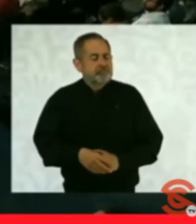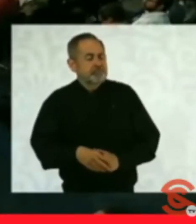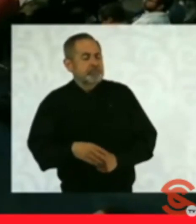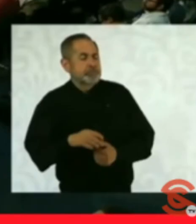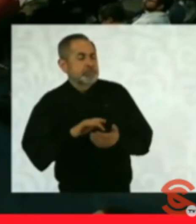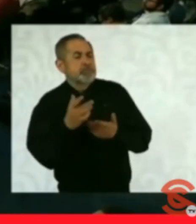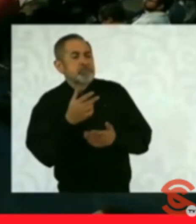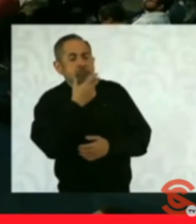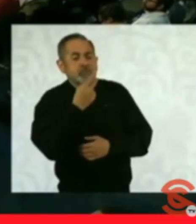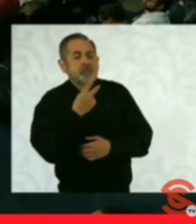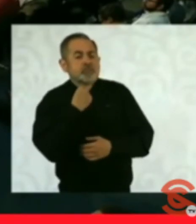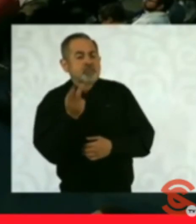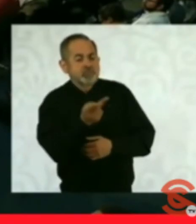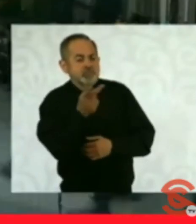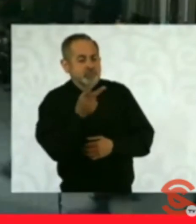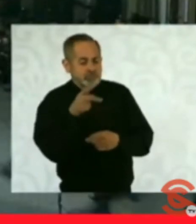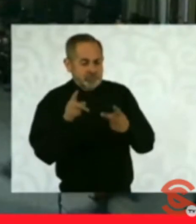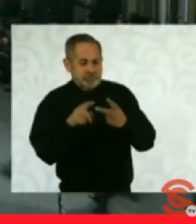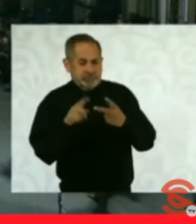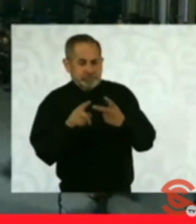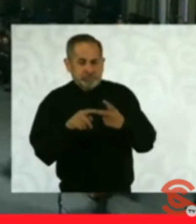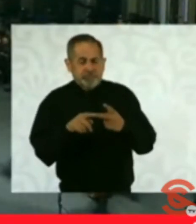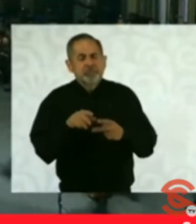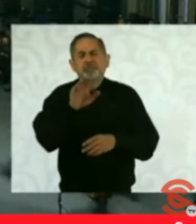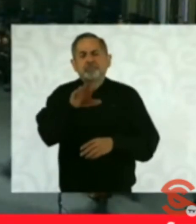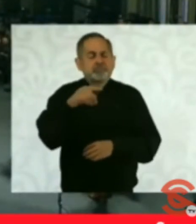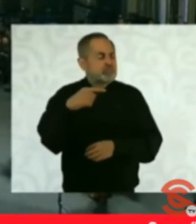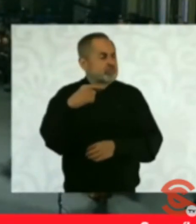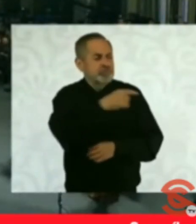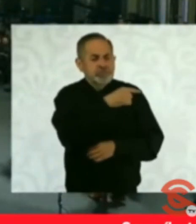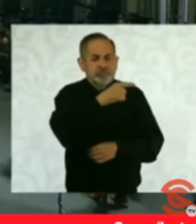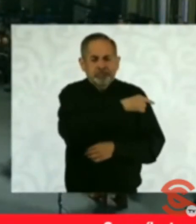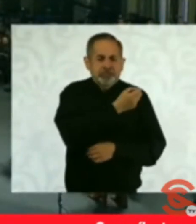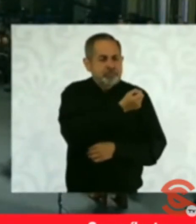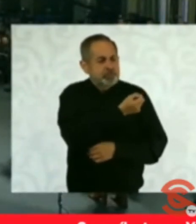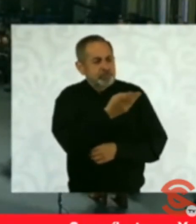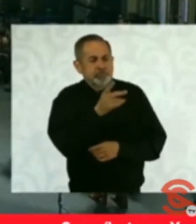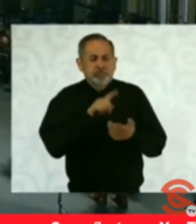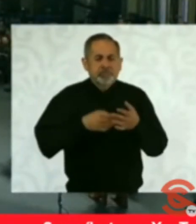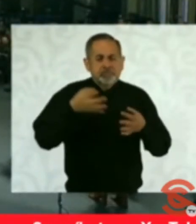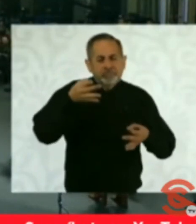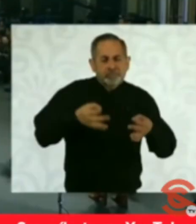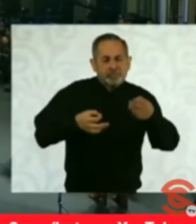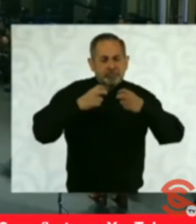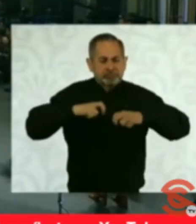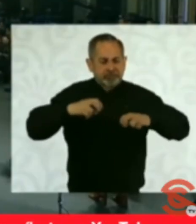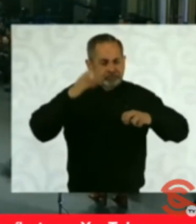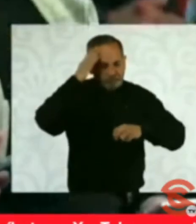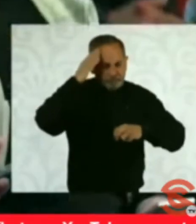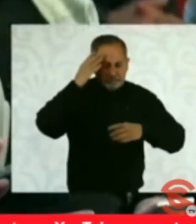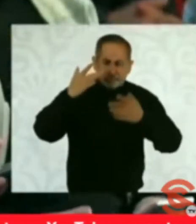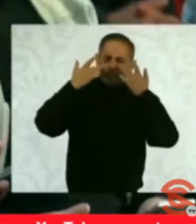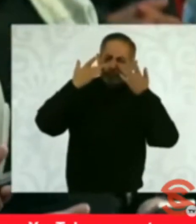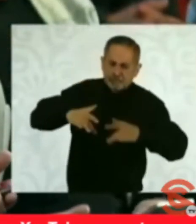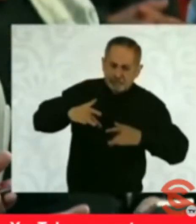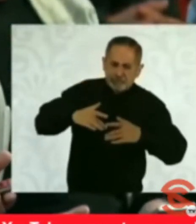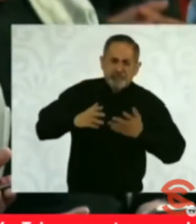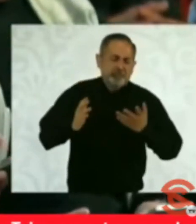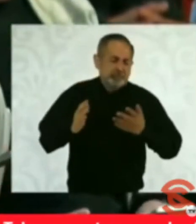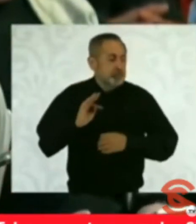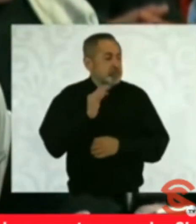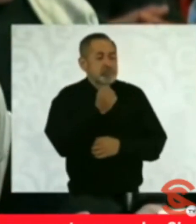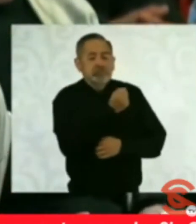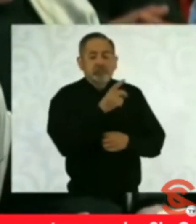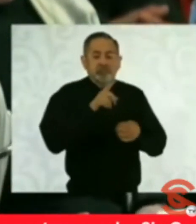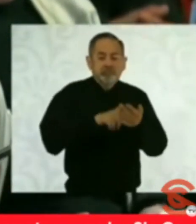Ayer ya se había tocado esta situación del retiro de los ministros, bueno, la renuncia de estos ministros, que bueno, de alguna manera no